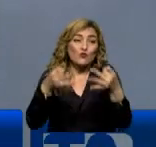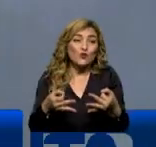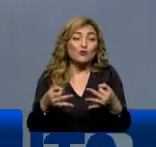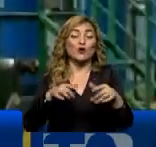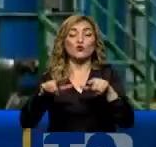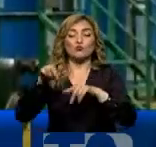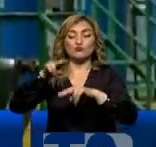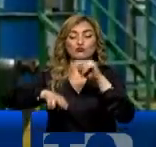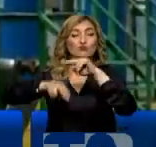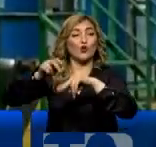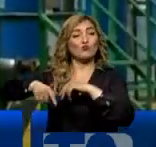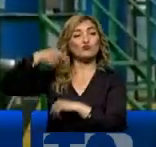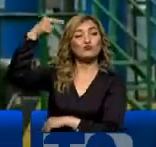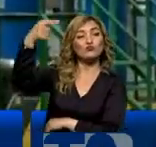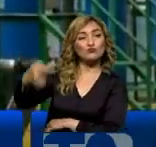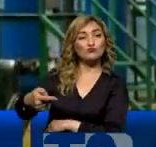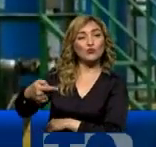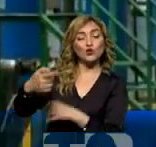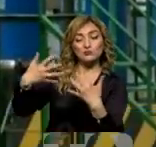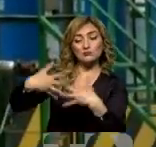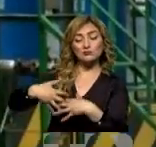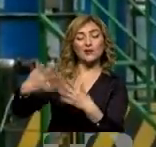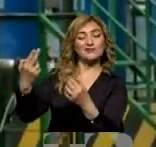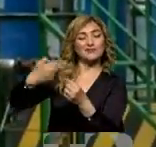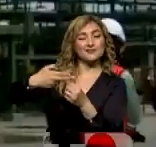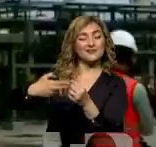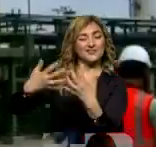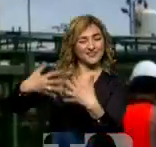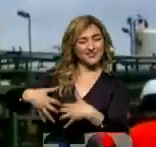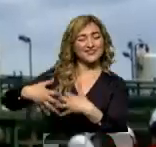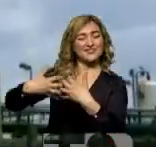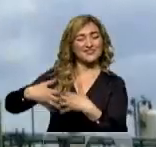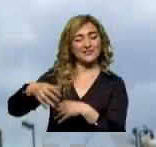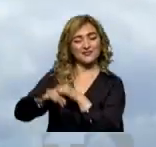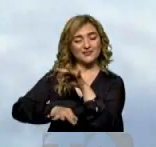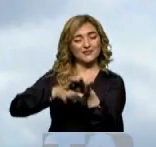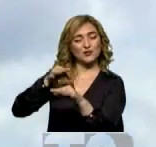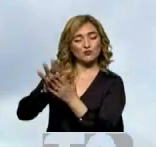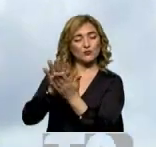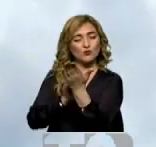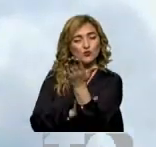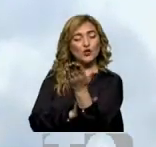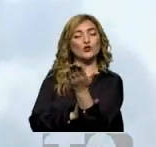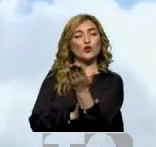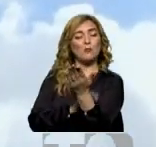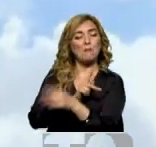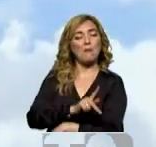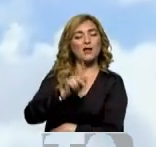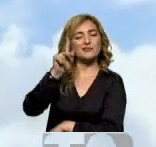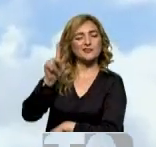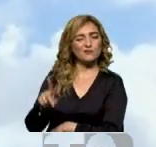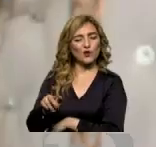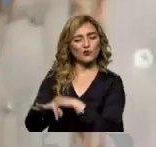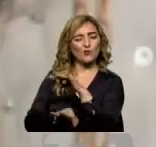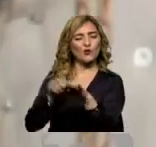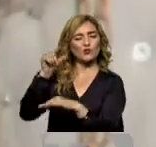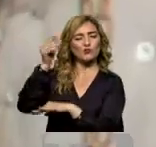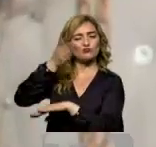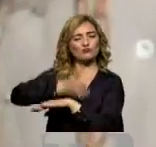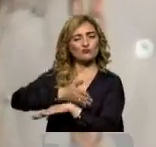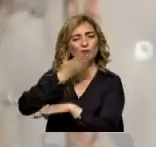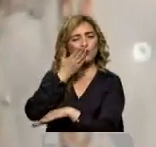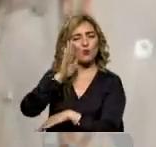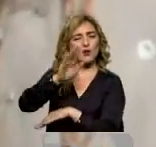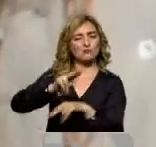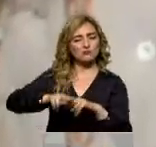que se construirá la próxima refinería que reemplazará el proyecto de la refinería del Pacífico que en el gobierno anterior se